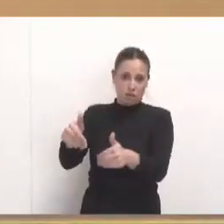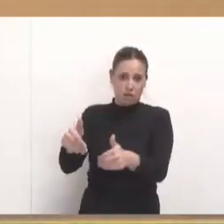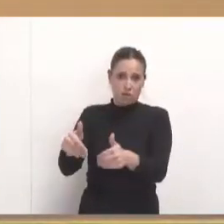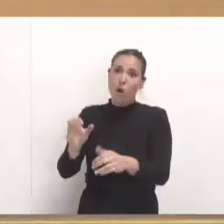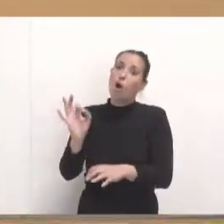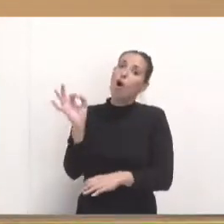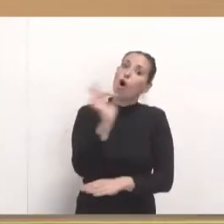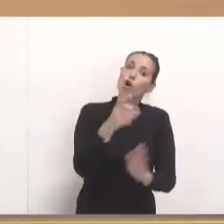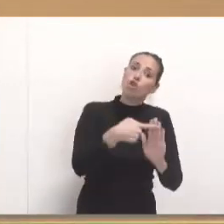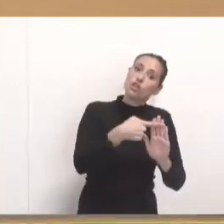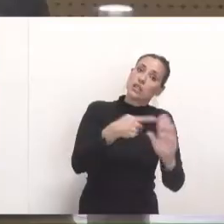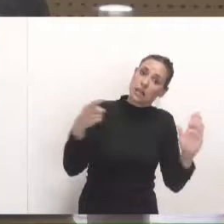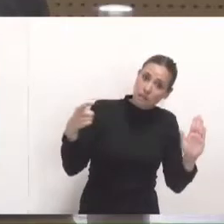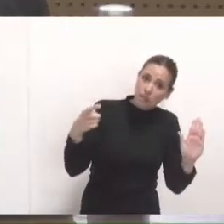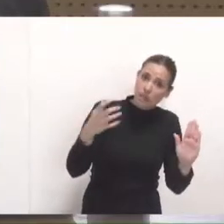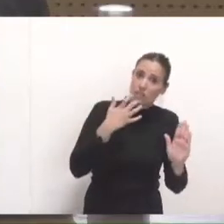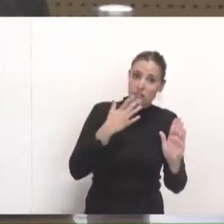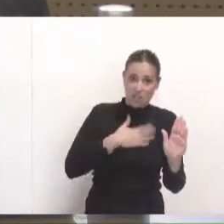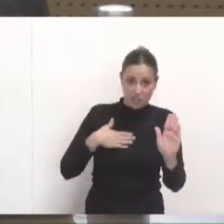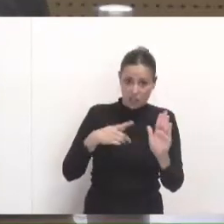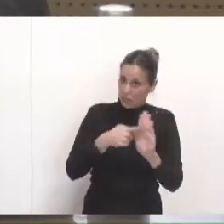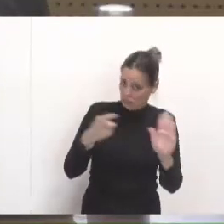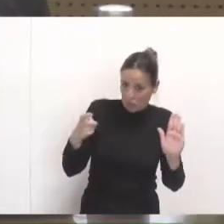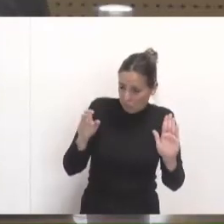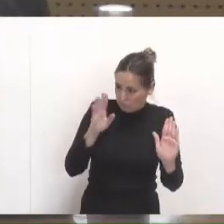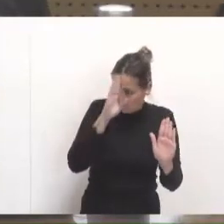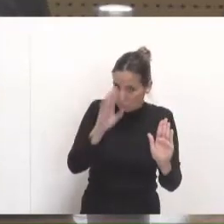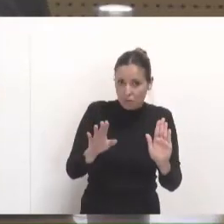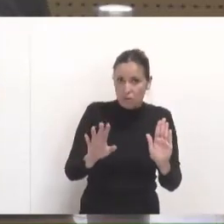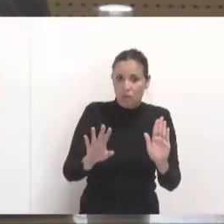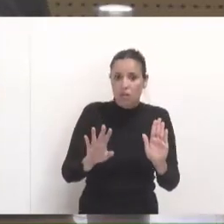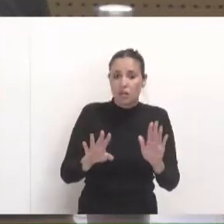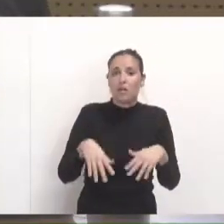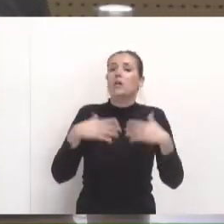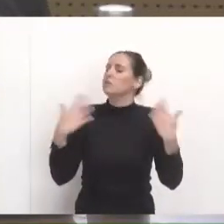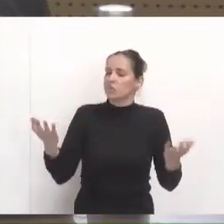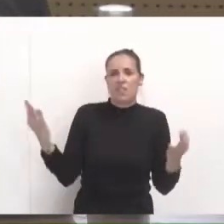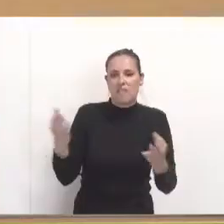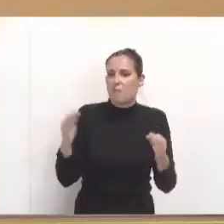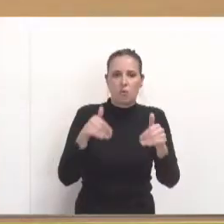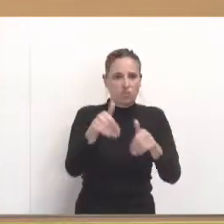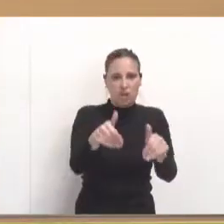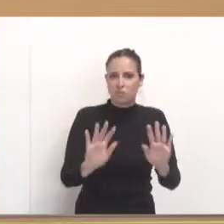retire y se retire. Bueno, se queda sobre la mesa. Pues hay que votarlo.